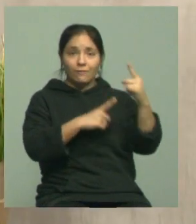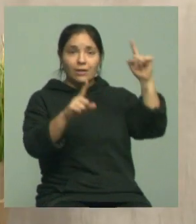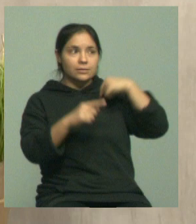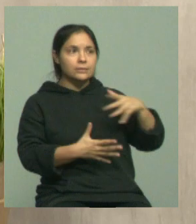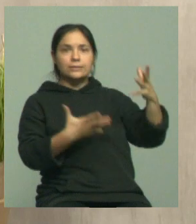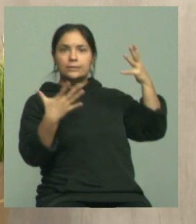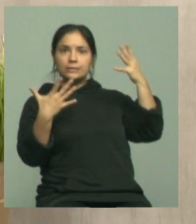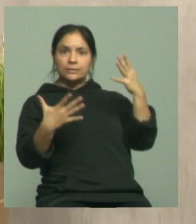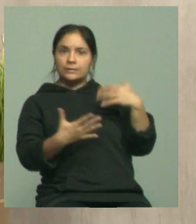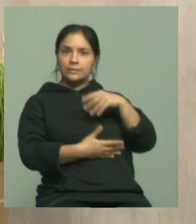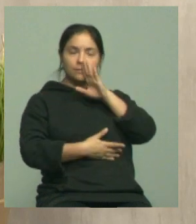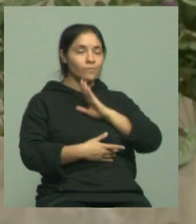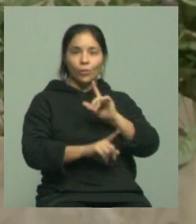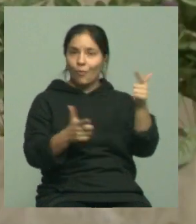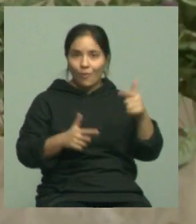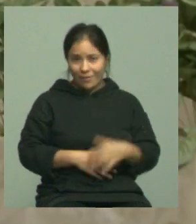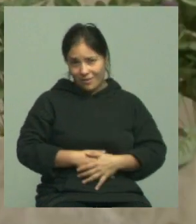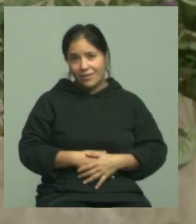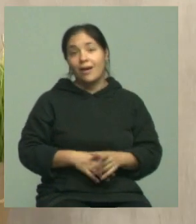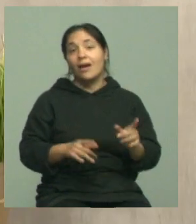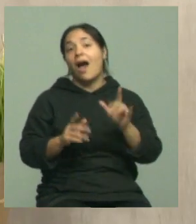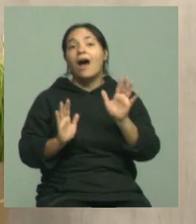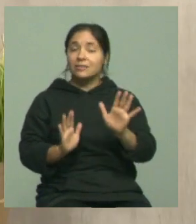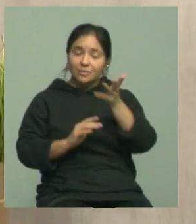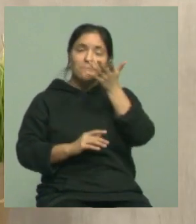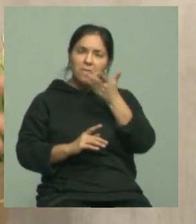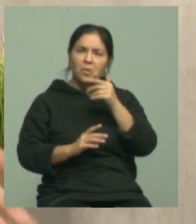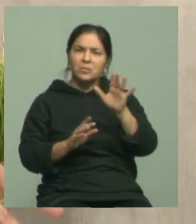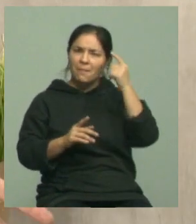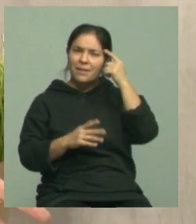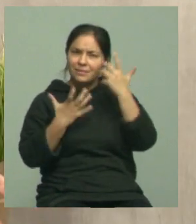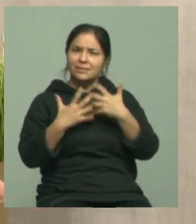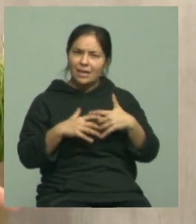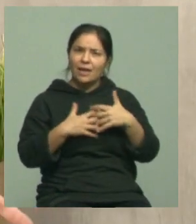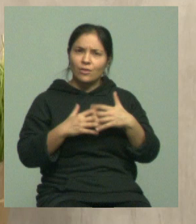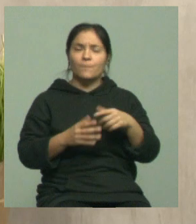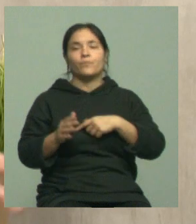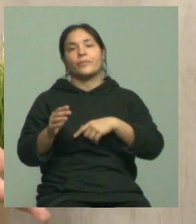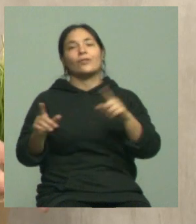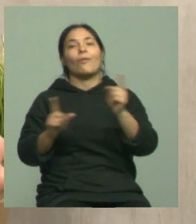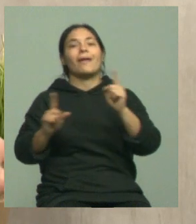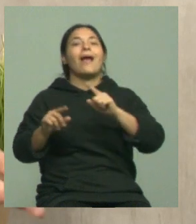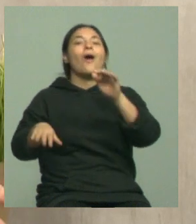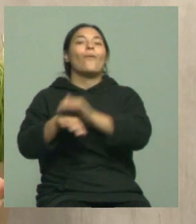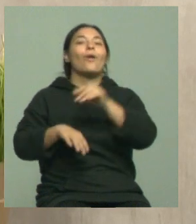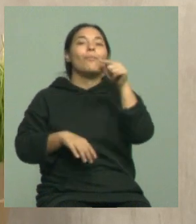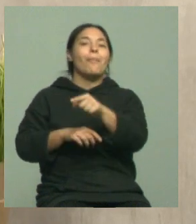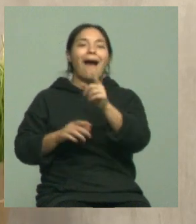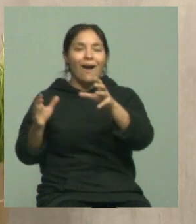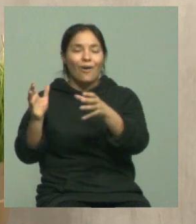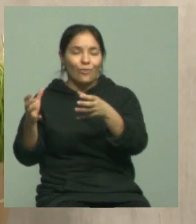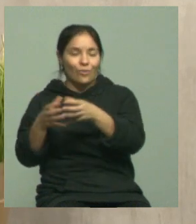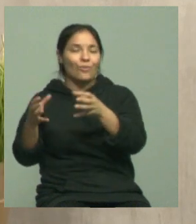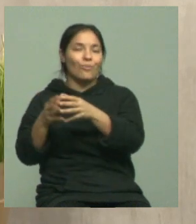se transforma en intolerancia. Qué terrible. Entonces, como que me gusta esa forma de pensarlo. No creo que las redes sociales sean el origen del problema, pero creo